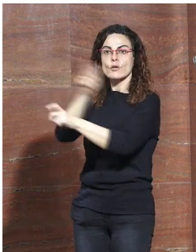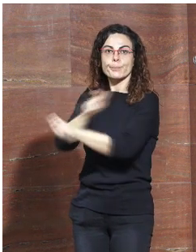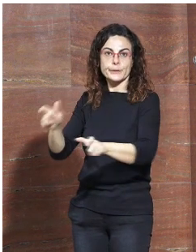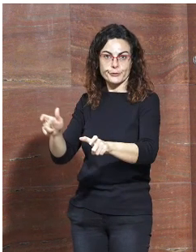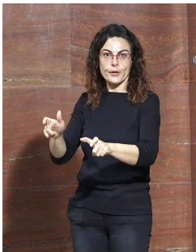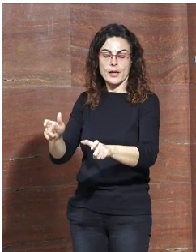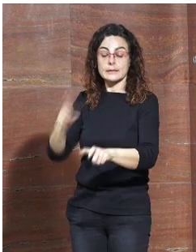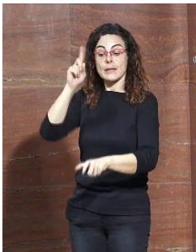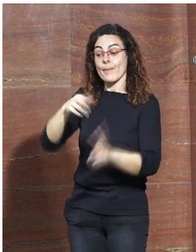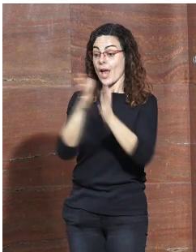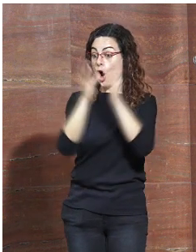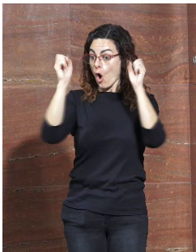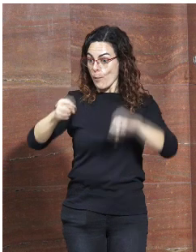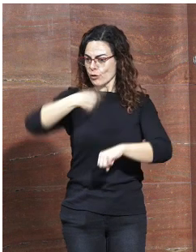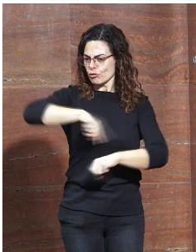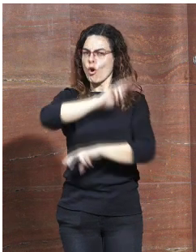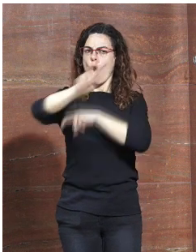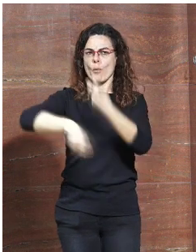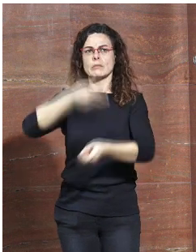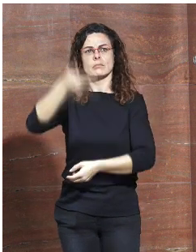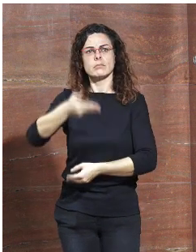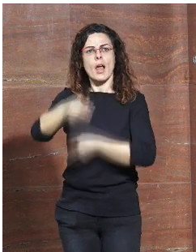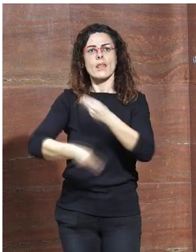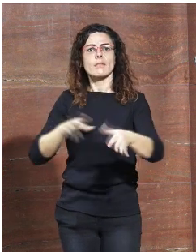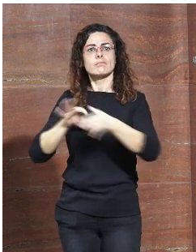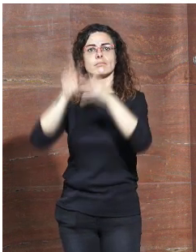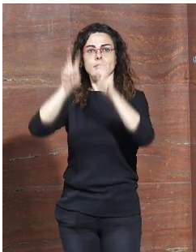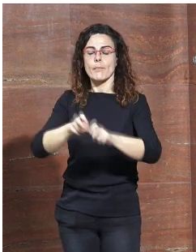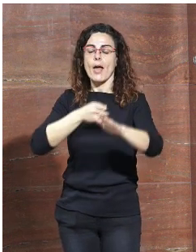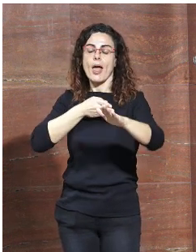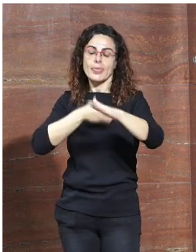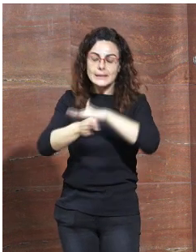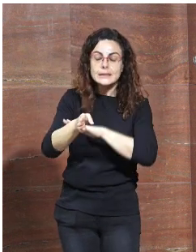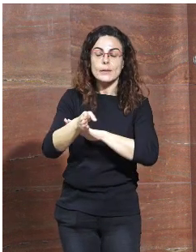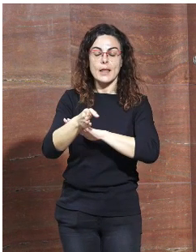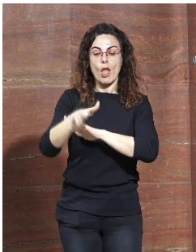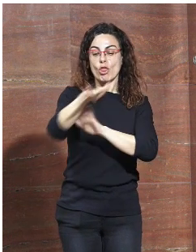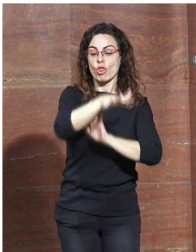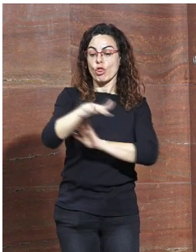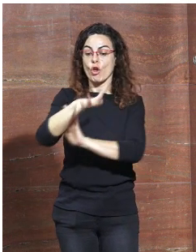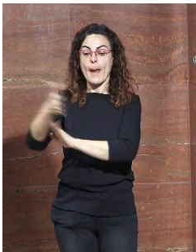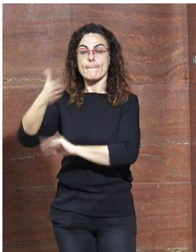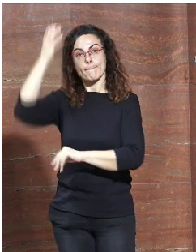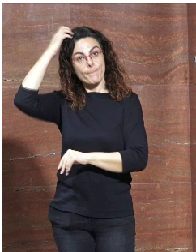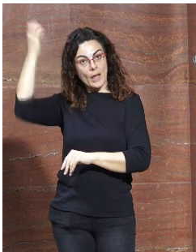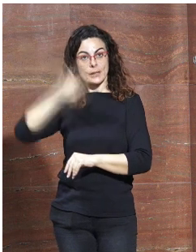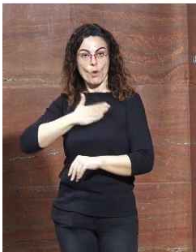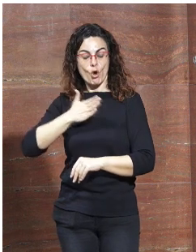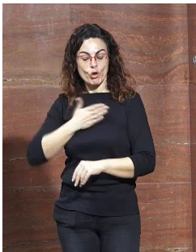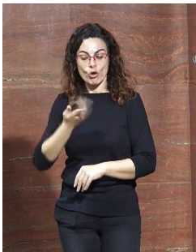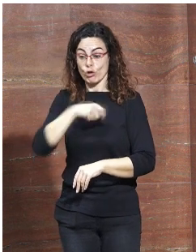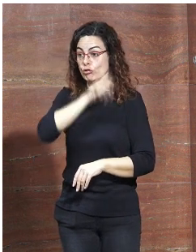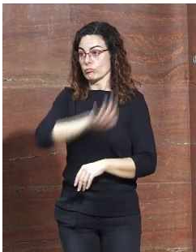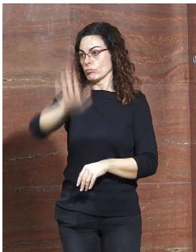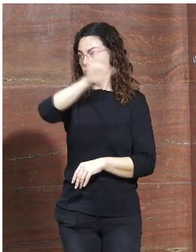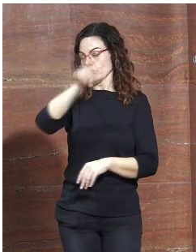estamos realizando obras importantes de accesibilidad en reales sitios de patrimonio nacional. Podréis imaginar